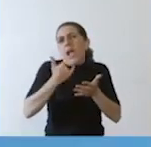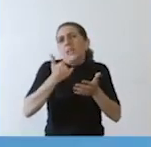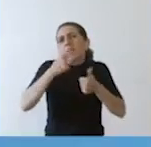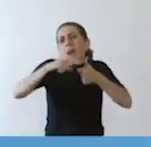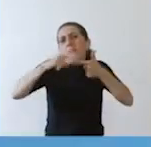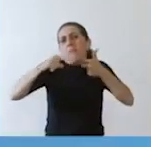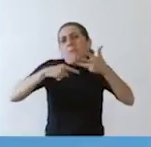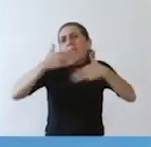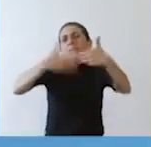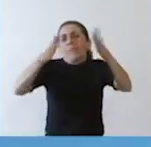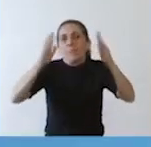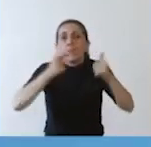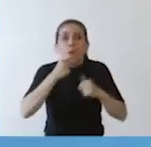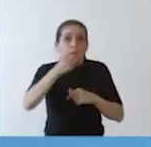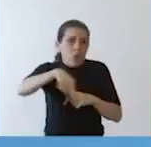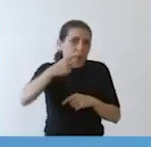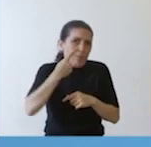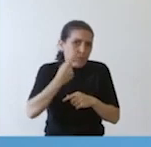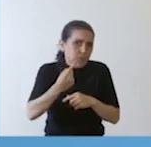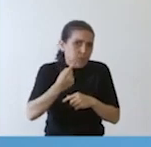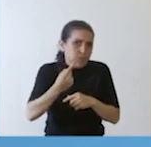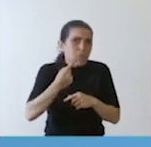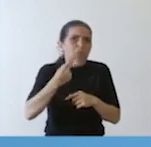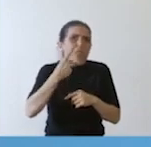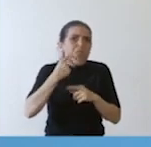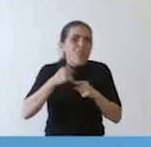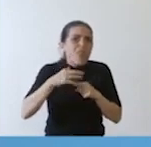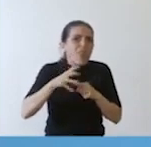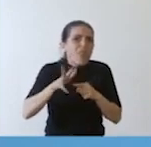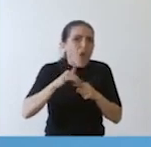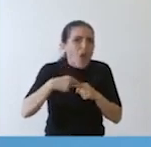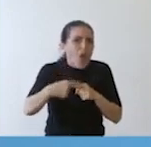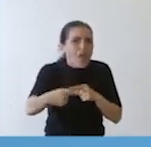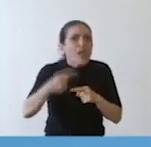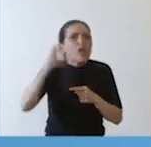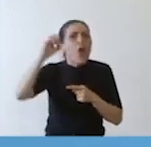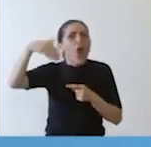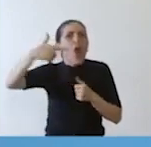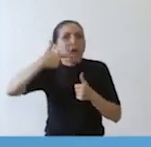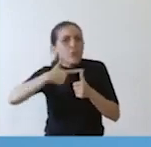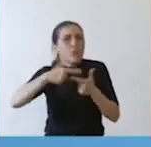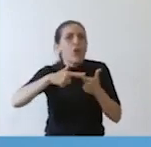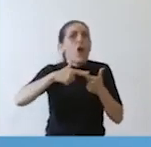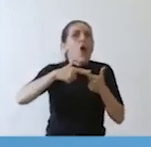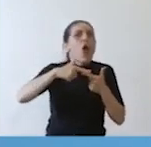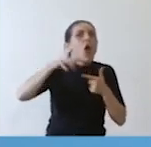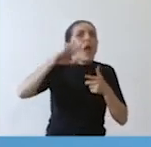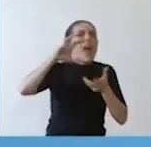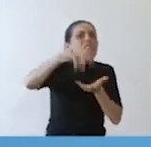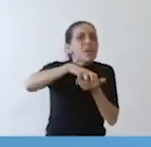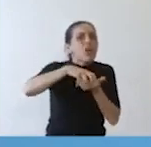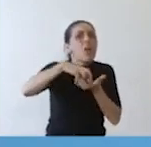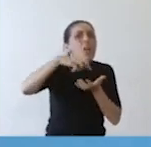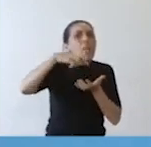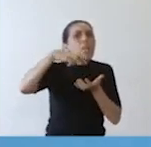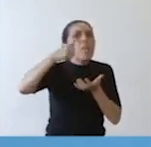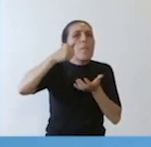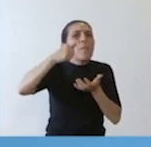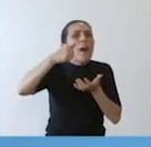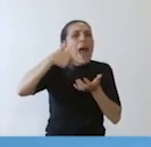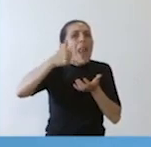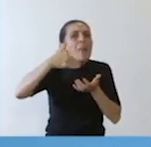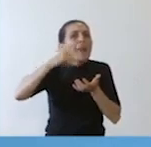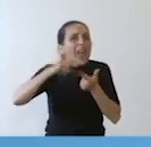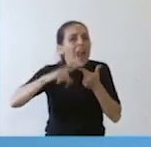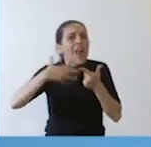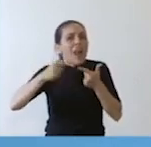visto que cada día la Organización Mundial de la Salud, la Organización Panamericana de la Salud para nuestra región en español,